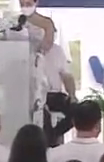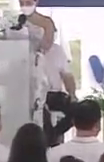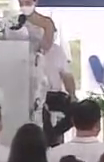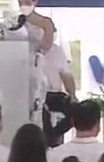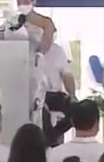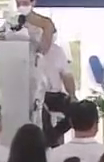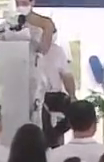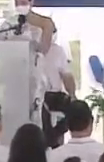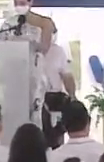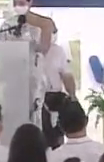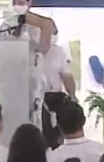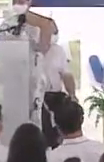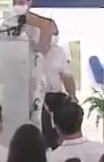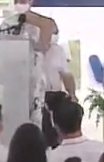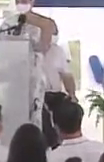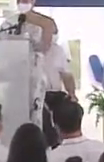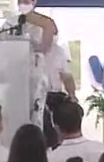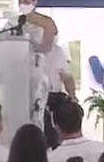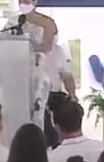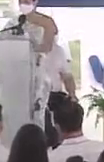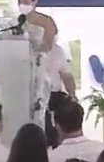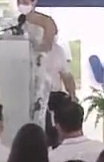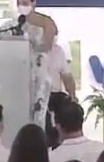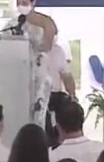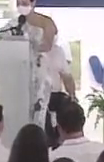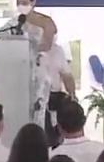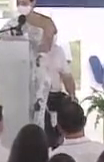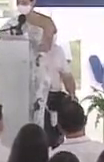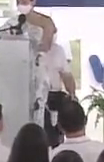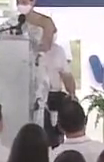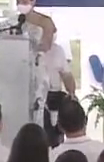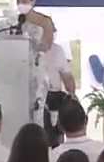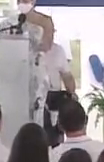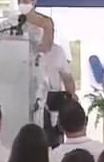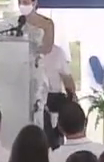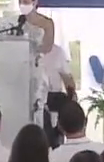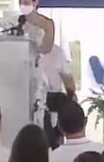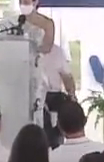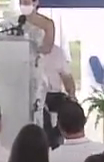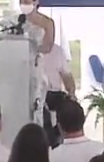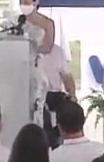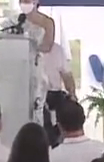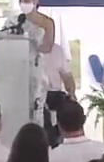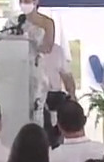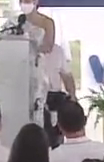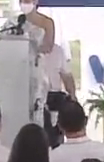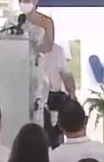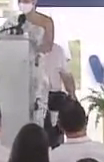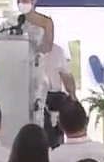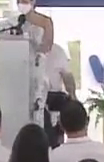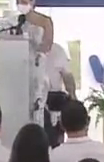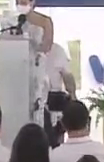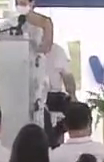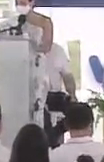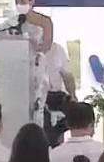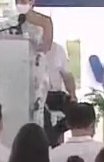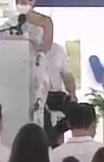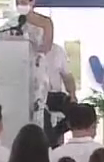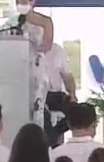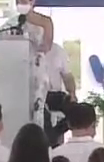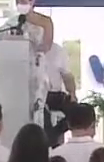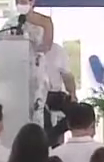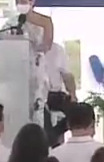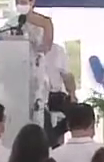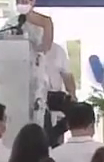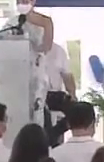Abadel, directora de Pro Barranquilla. A Manuel Fernández, presidente de la Cámara de Comercio de Barranquilla. Alberto Vives,